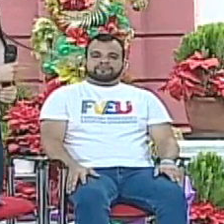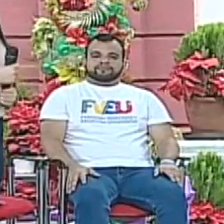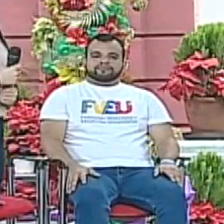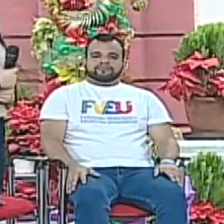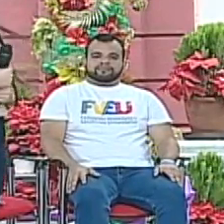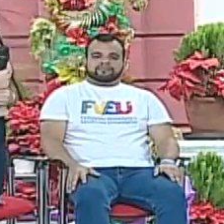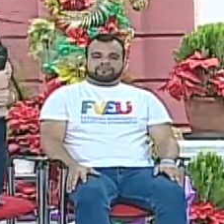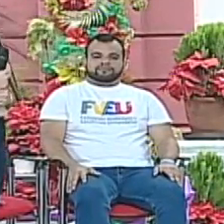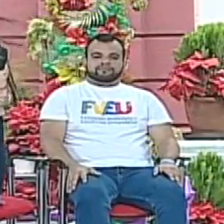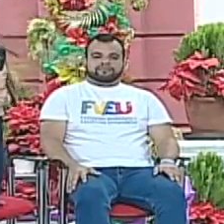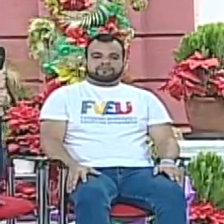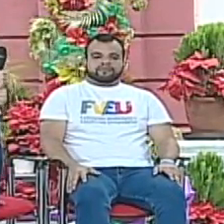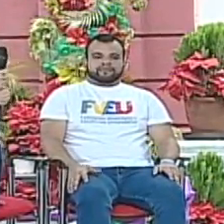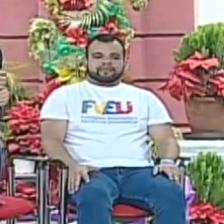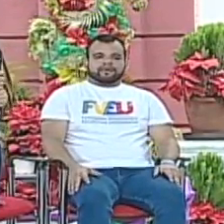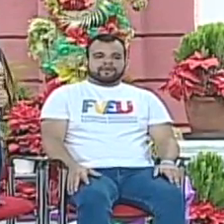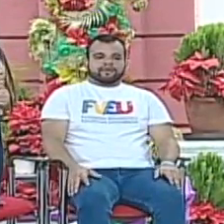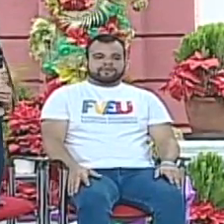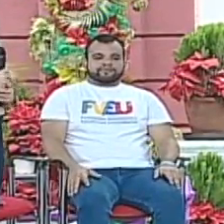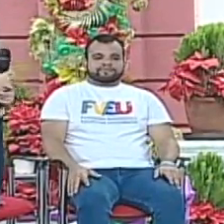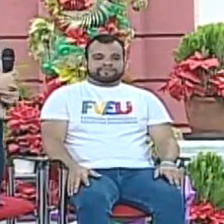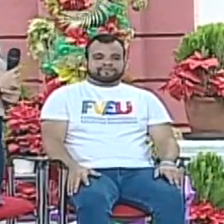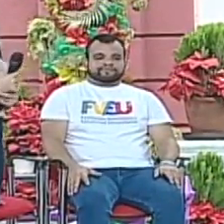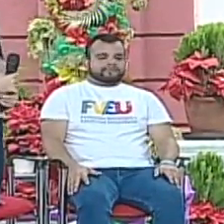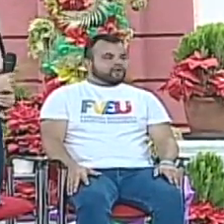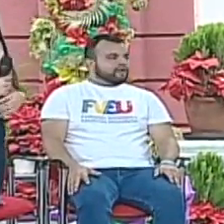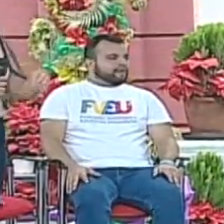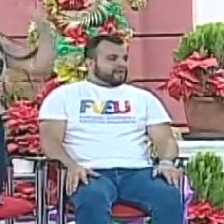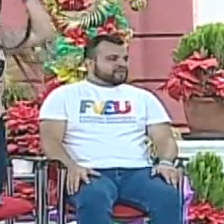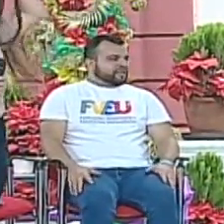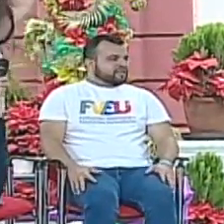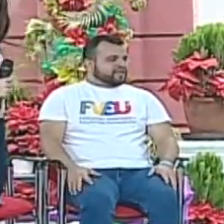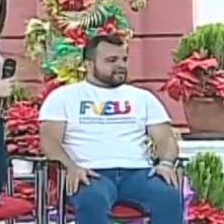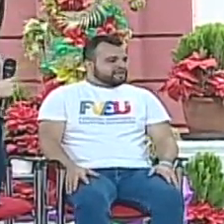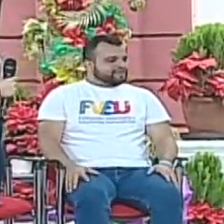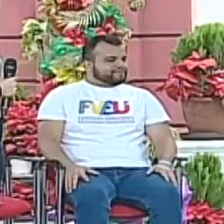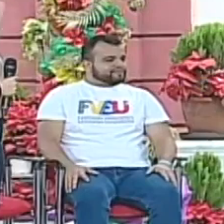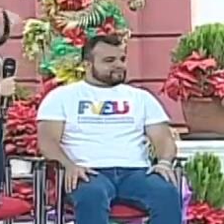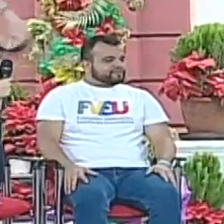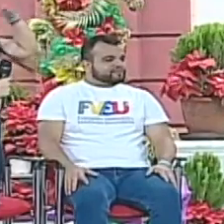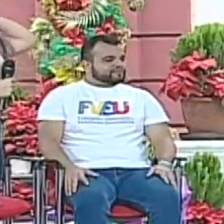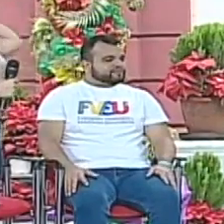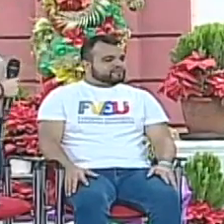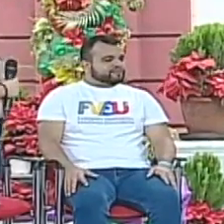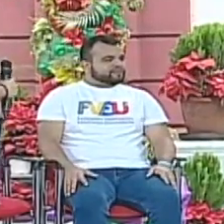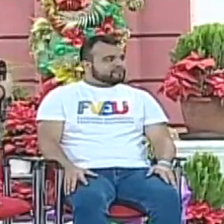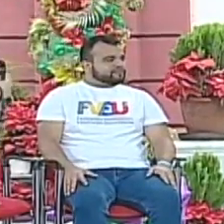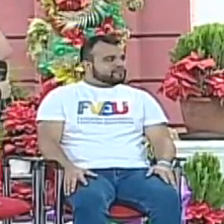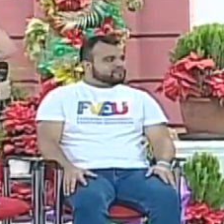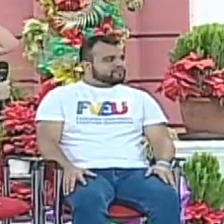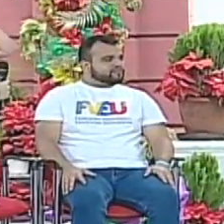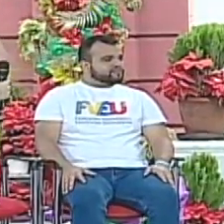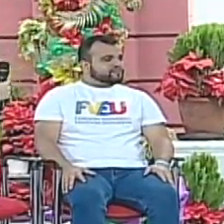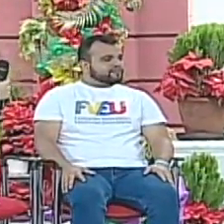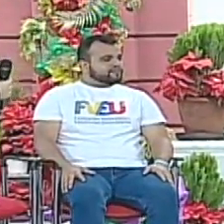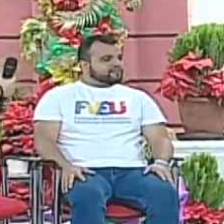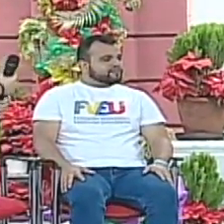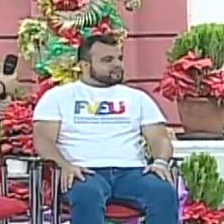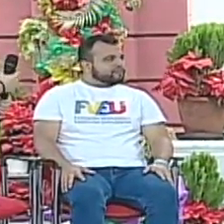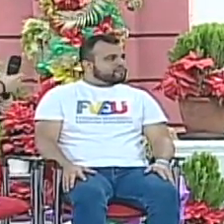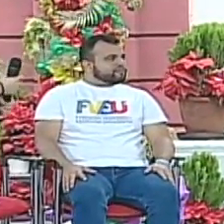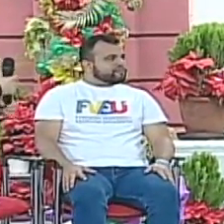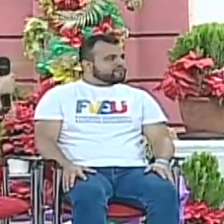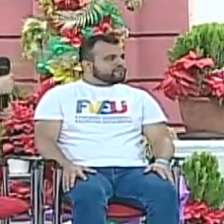Federación de Estudiantes de Educación Universitaria, Centros de Estudiantes de Educación Universitaria, tomen ejemplo del desarrollo de